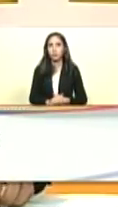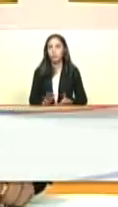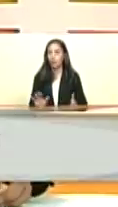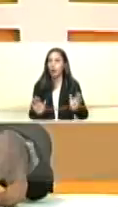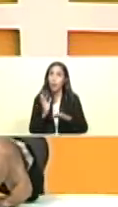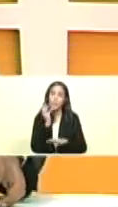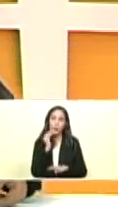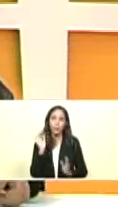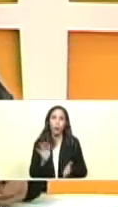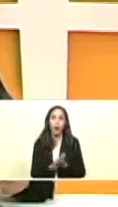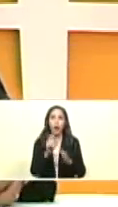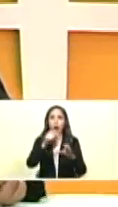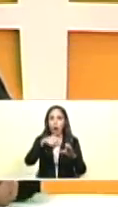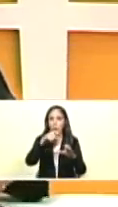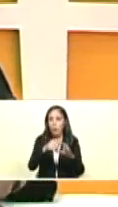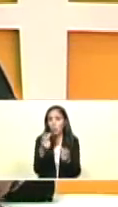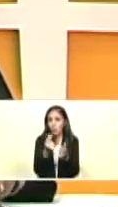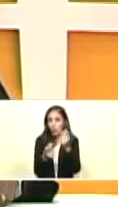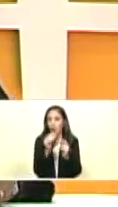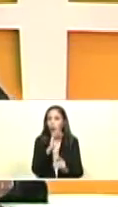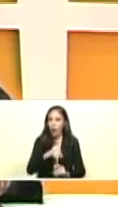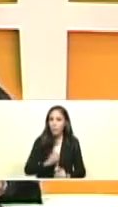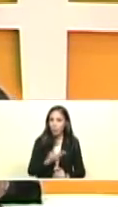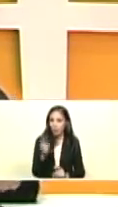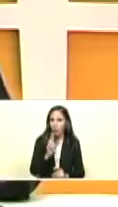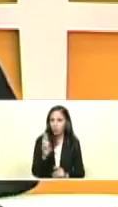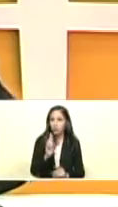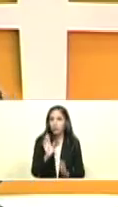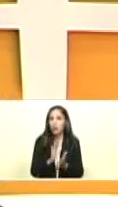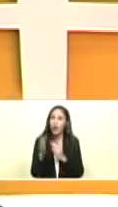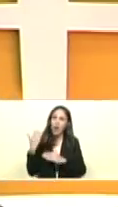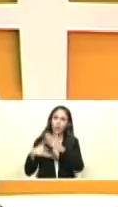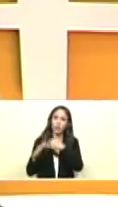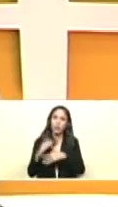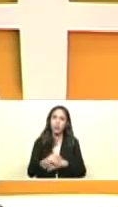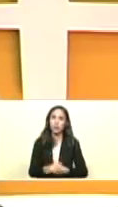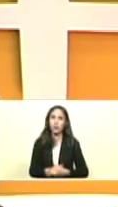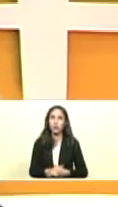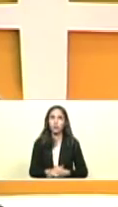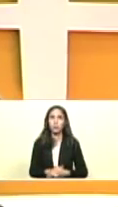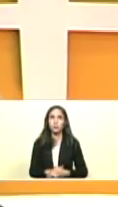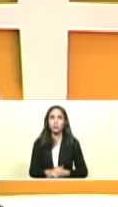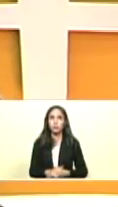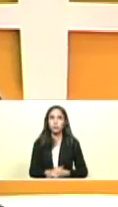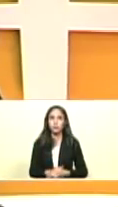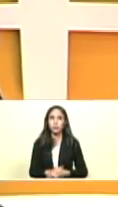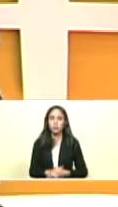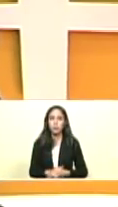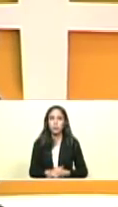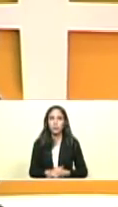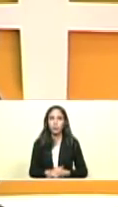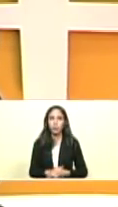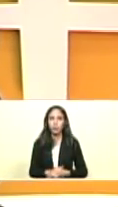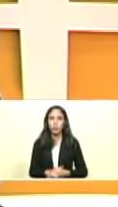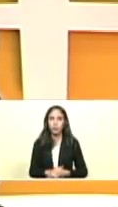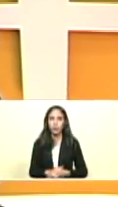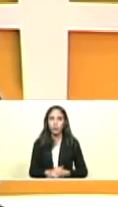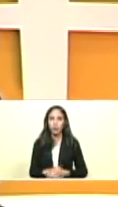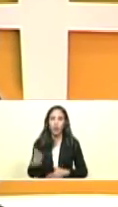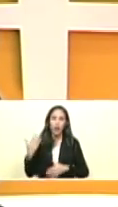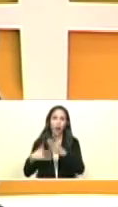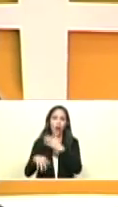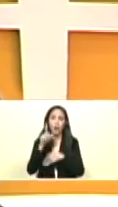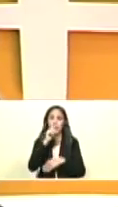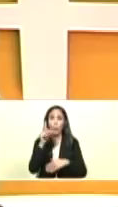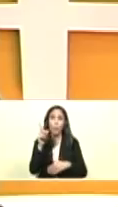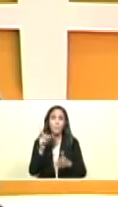actividades y la vida, pues, como tal. en aquellos años en que nos perseguían tanto, 94, 95,